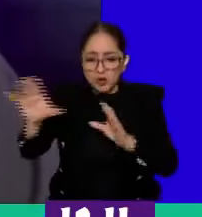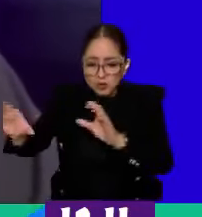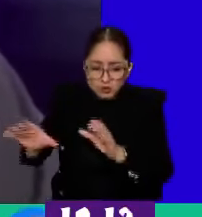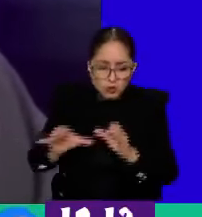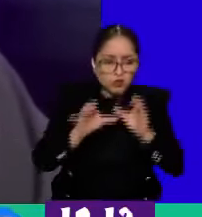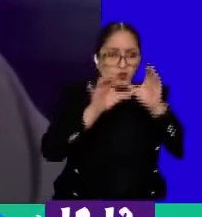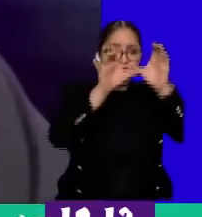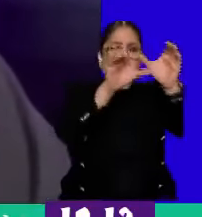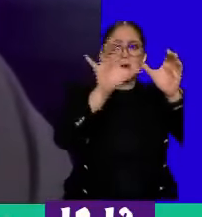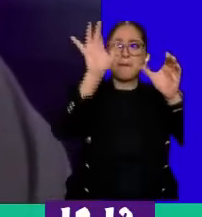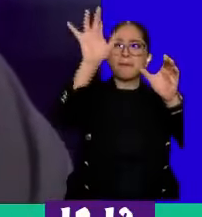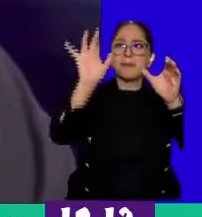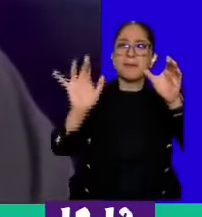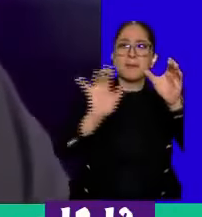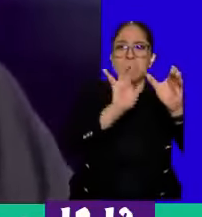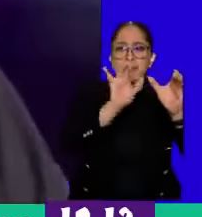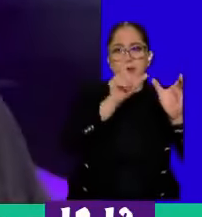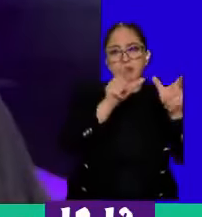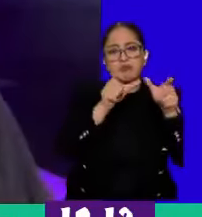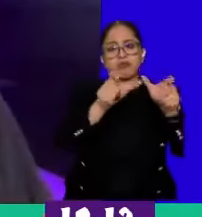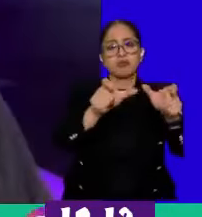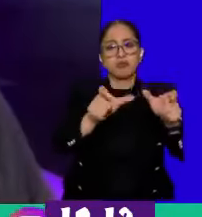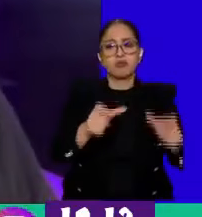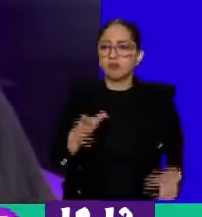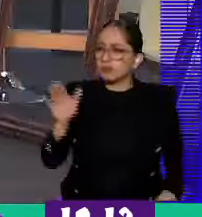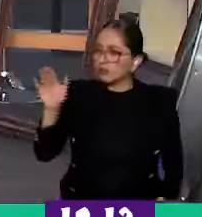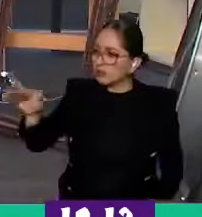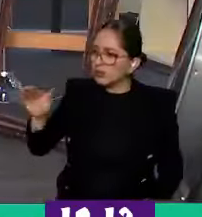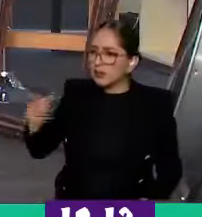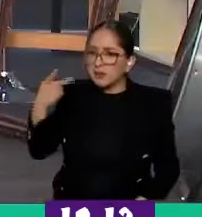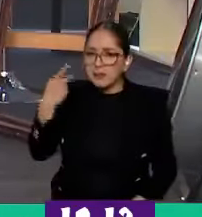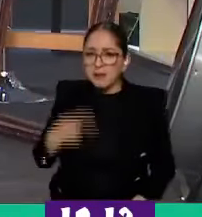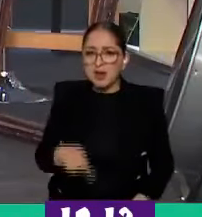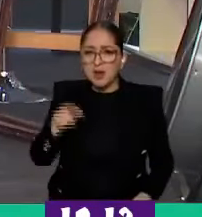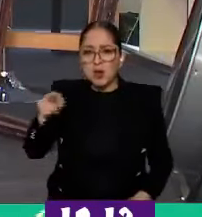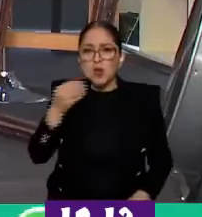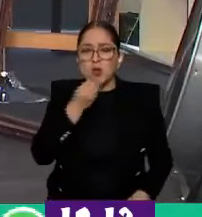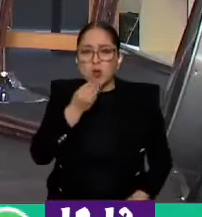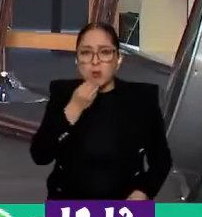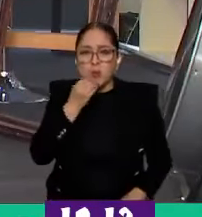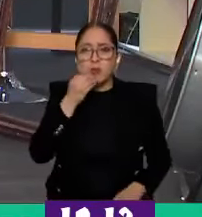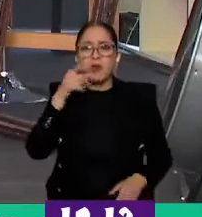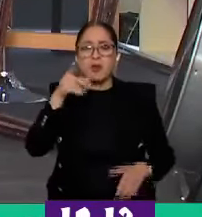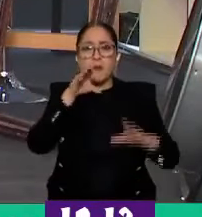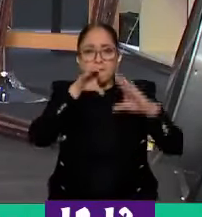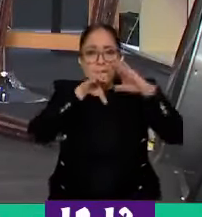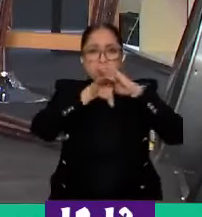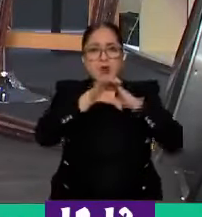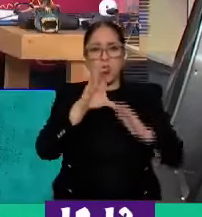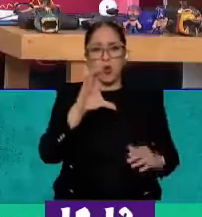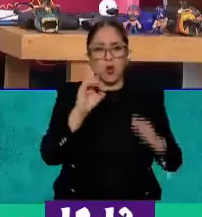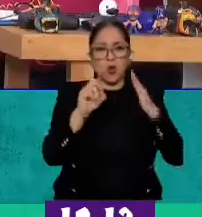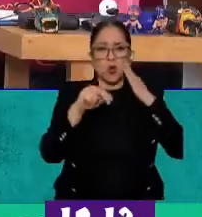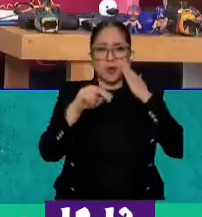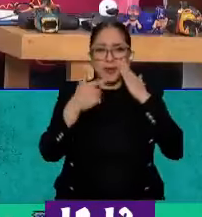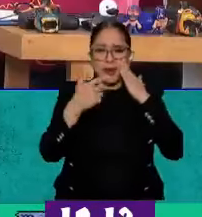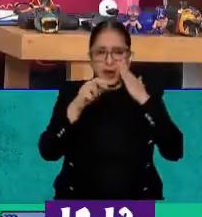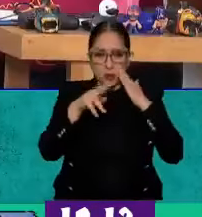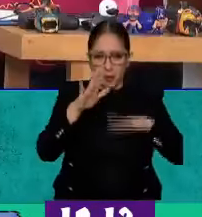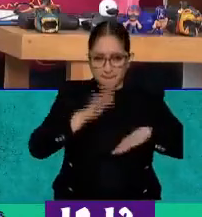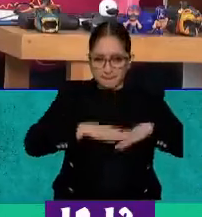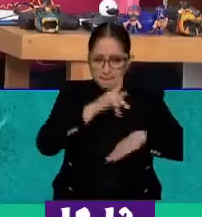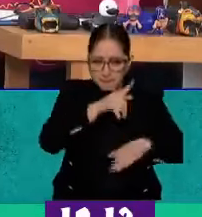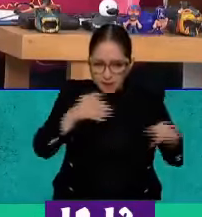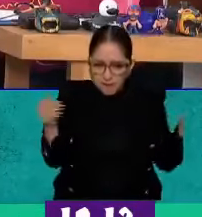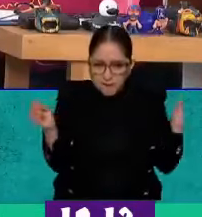parte de arriba del refrigerador. ¿Esas no deberían de estar en el congelador? Es que yo creo que vienen ya, que son nada más